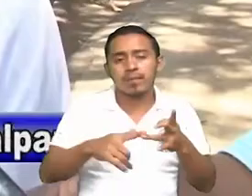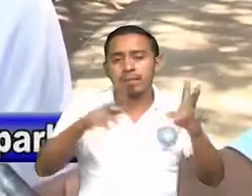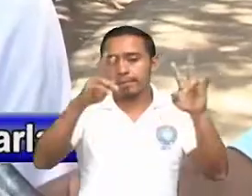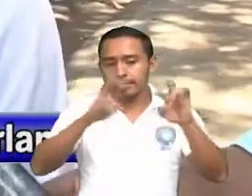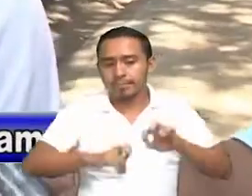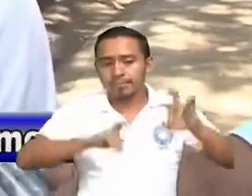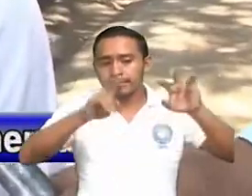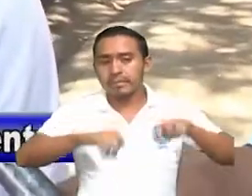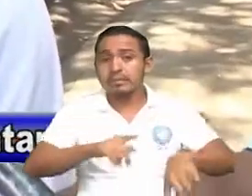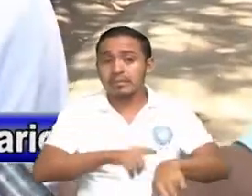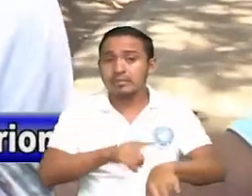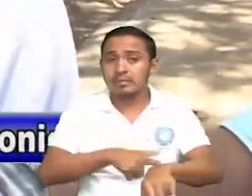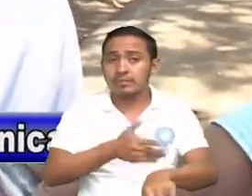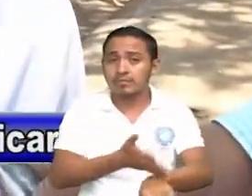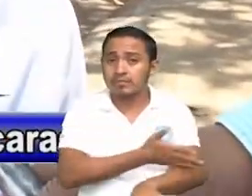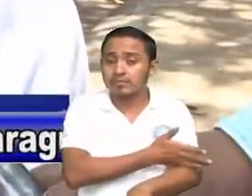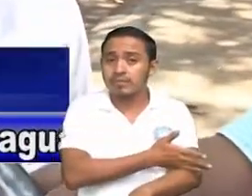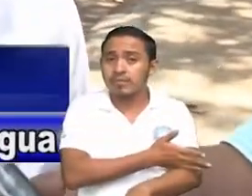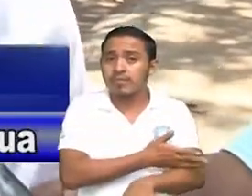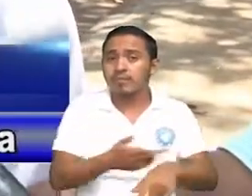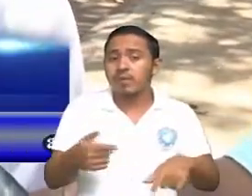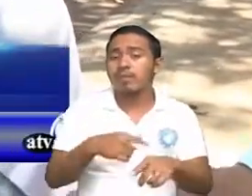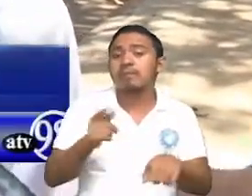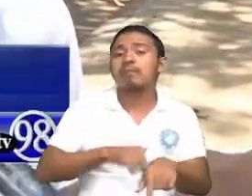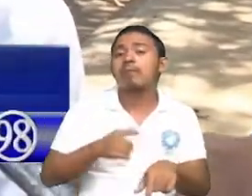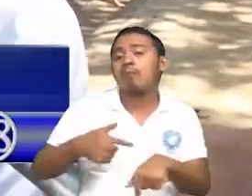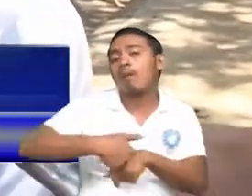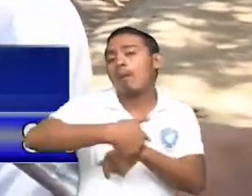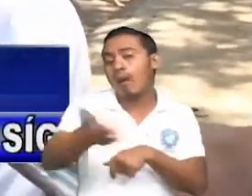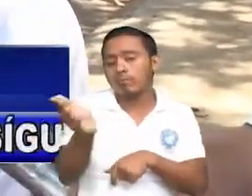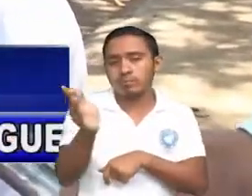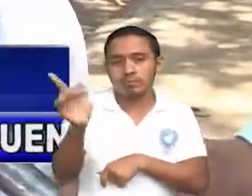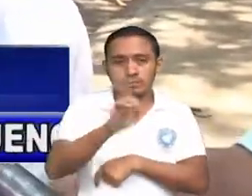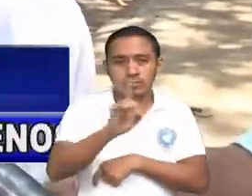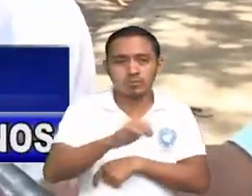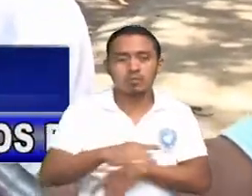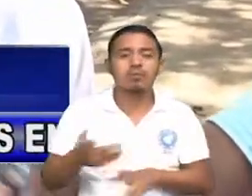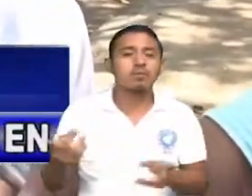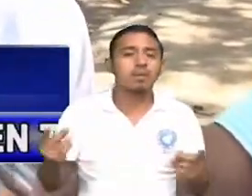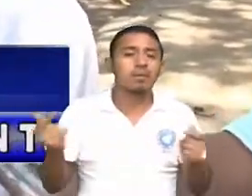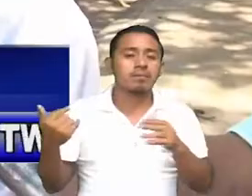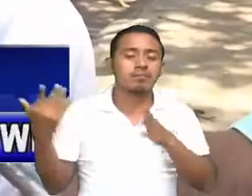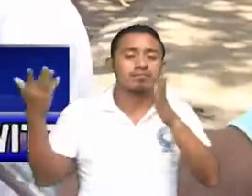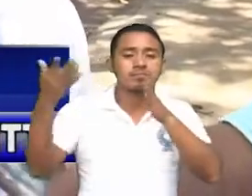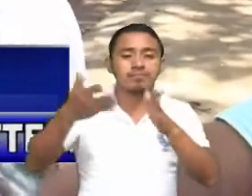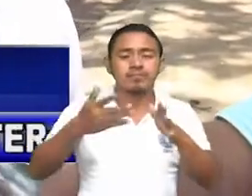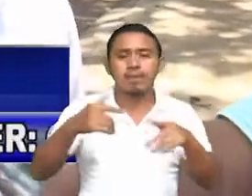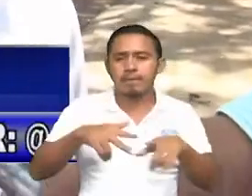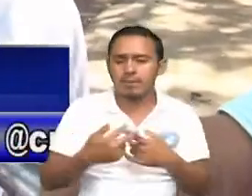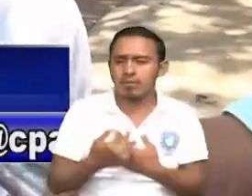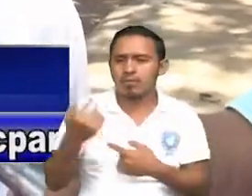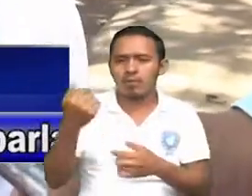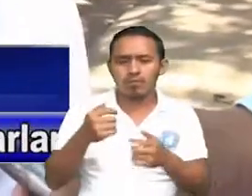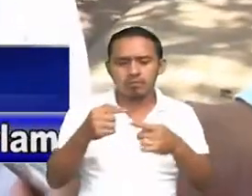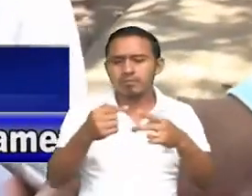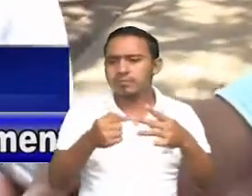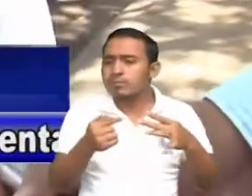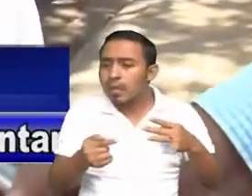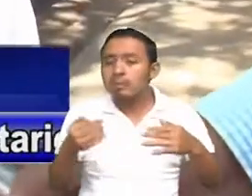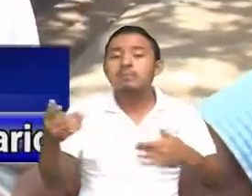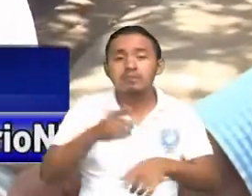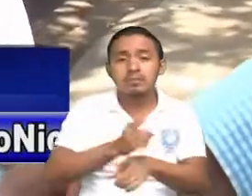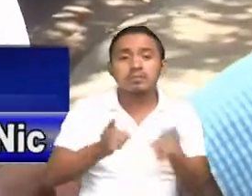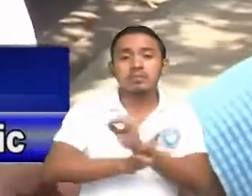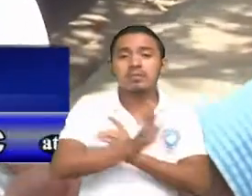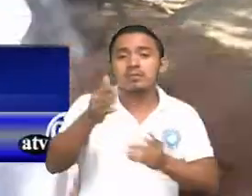valoraciones tempranas, bueno, no dejar que el tiempo pase, sino que inmediatamente el paciente empezó con sintomatología, acudir a las unidades de